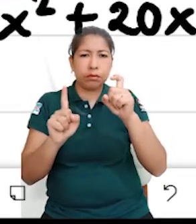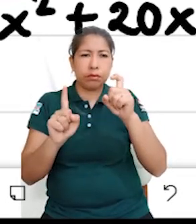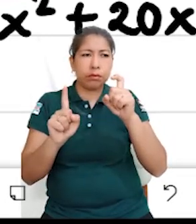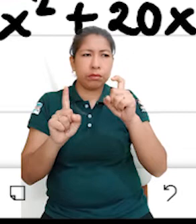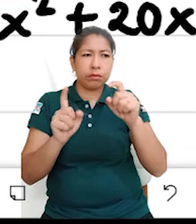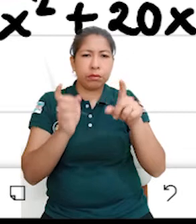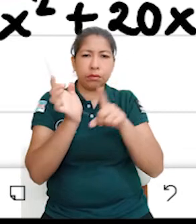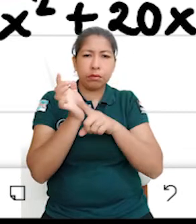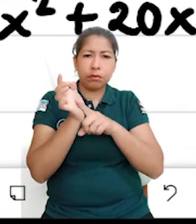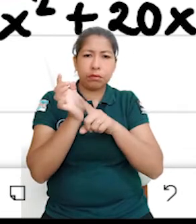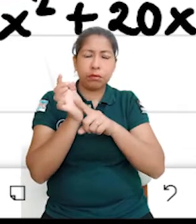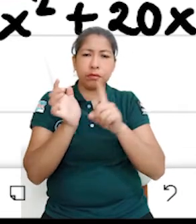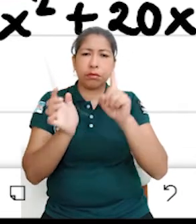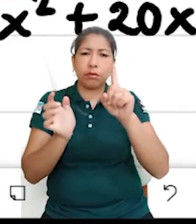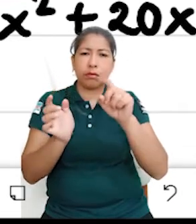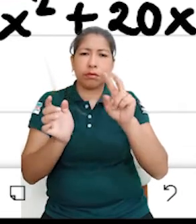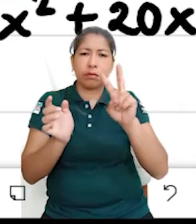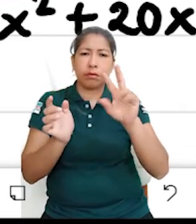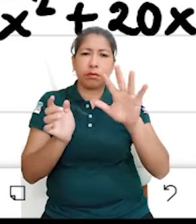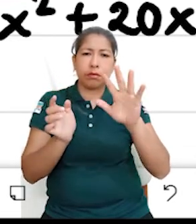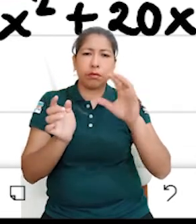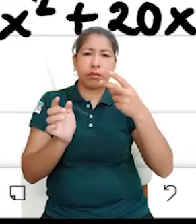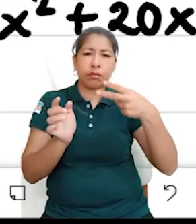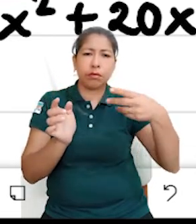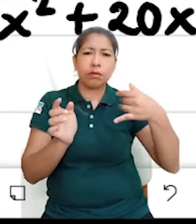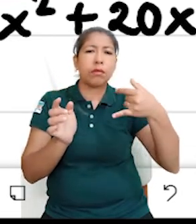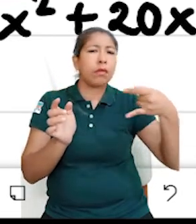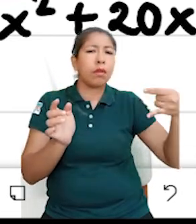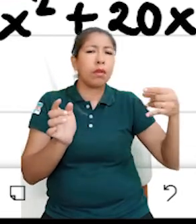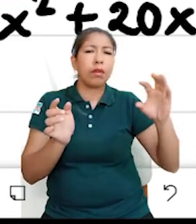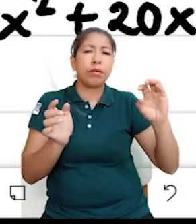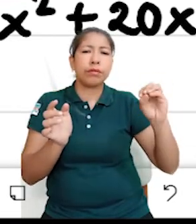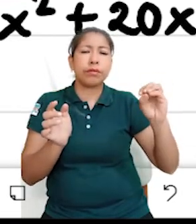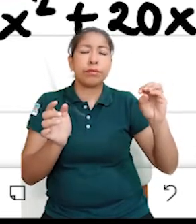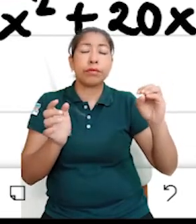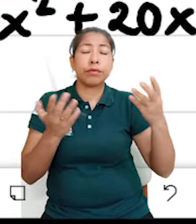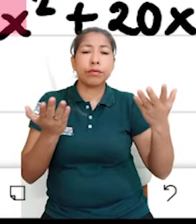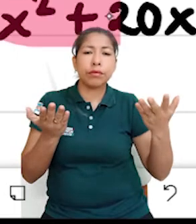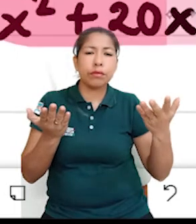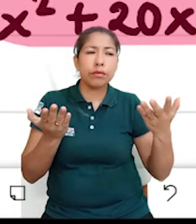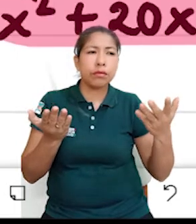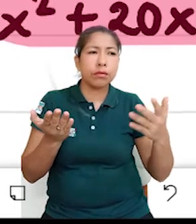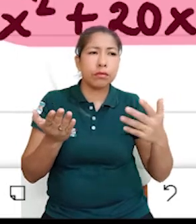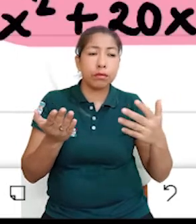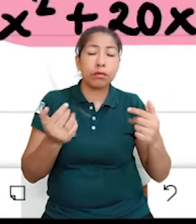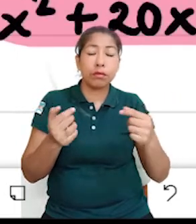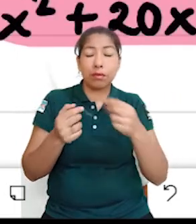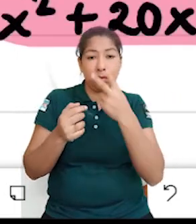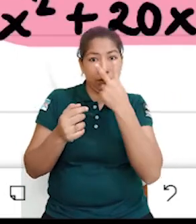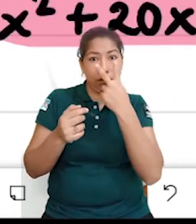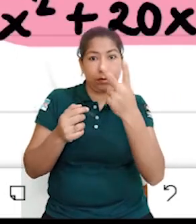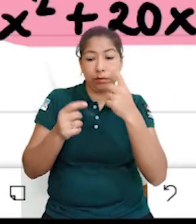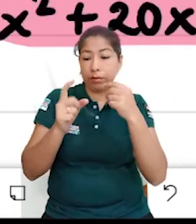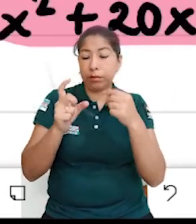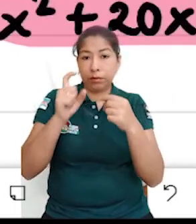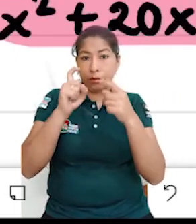menos 125 igual 0. Como podemos ver, es una ecuación cuadrática